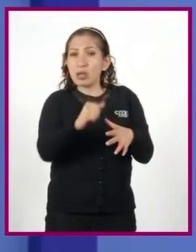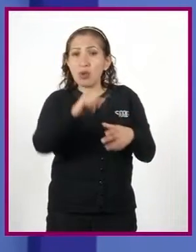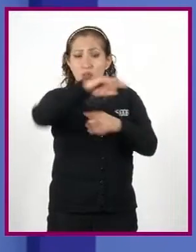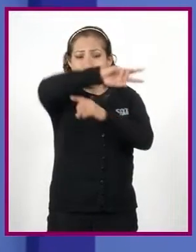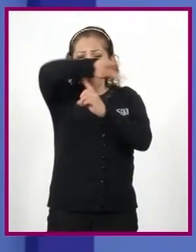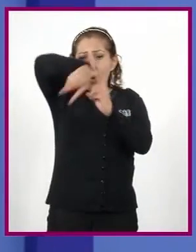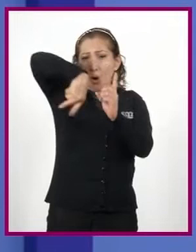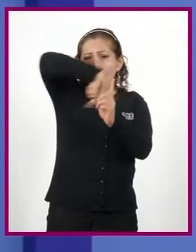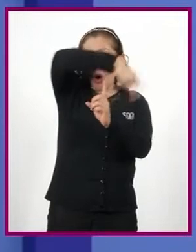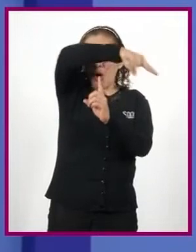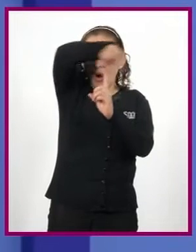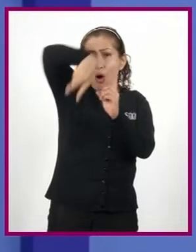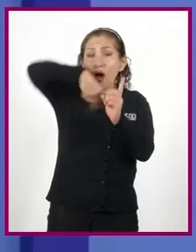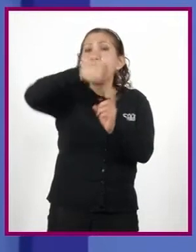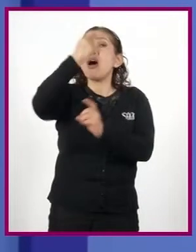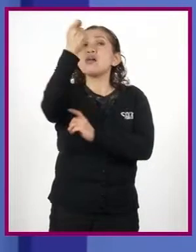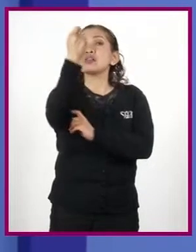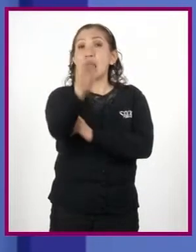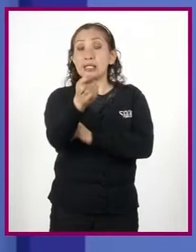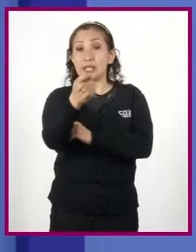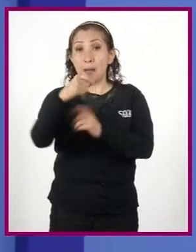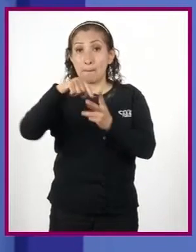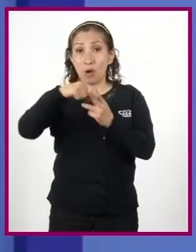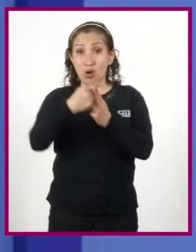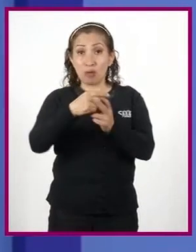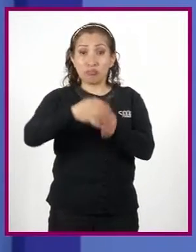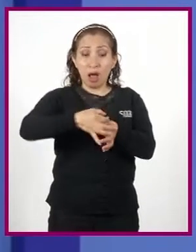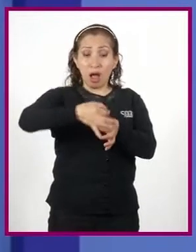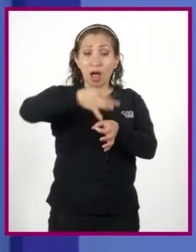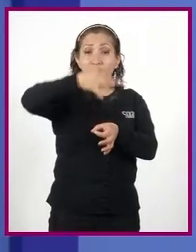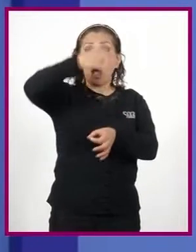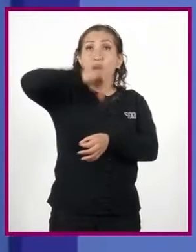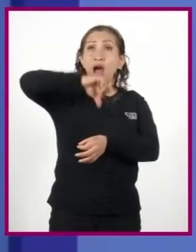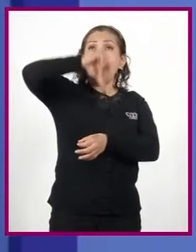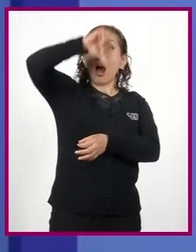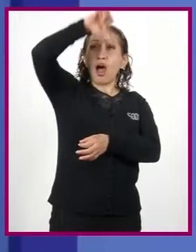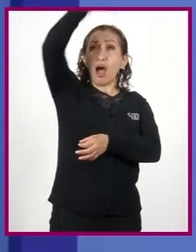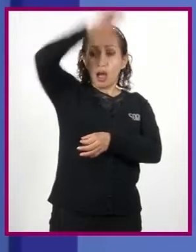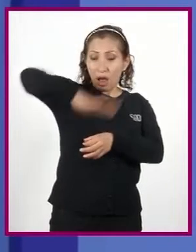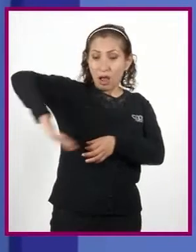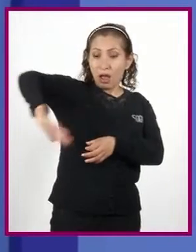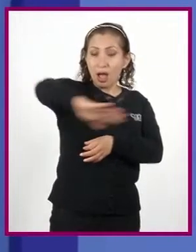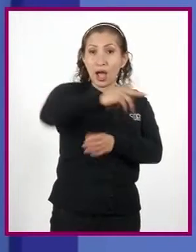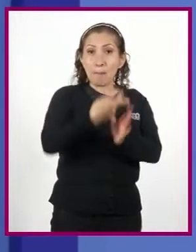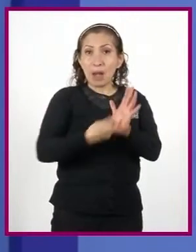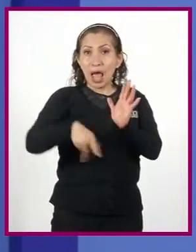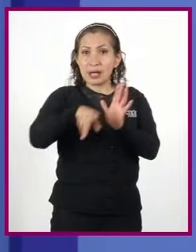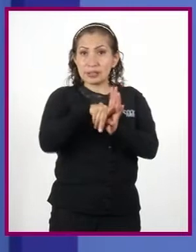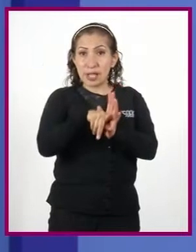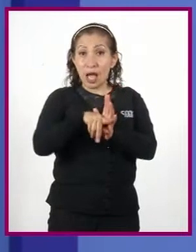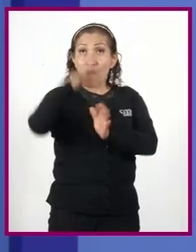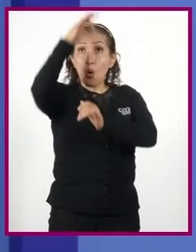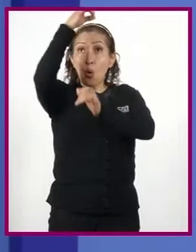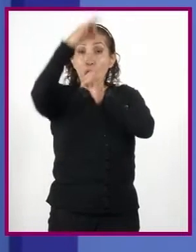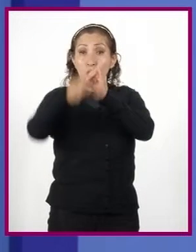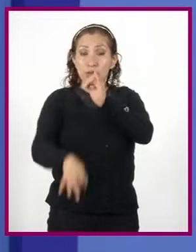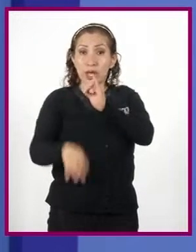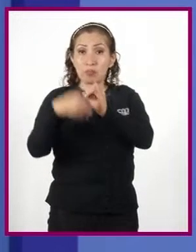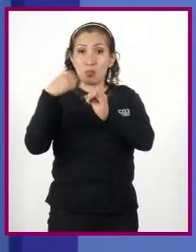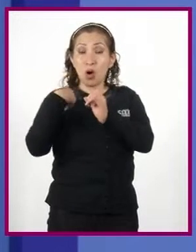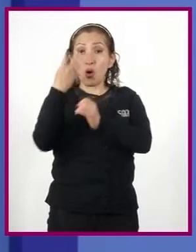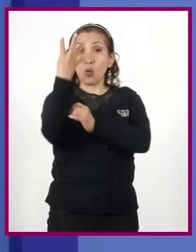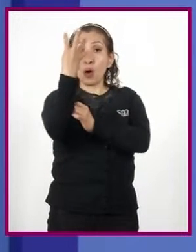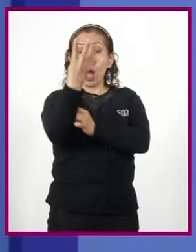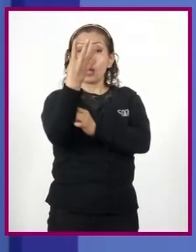voladores. Consistía en colocar un poste alto en medio de la plaza. En la punta del palo se ataban